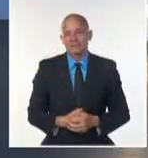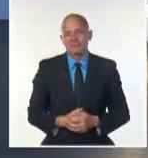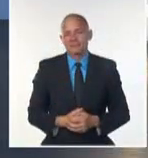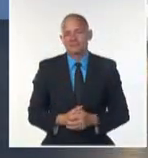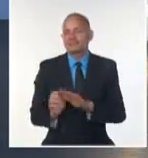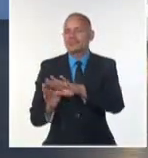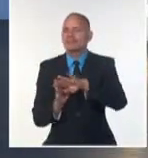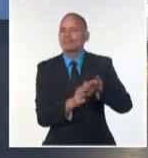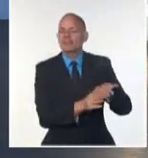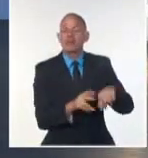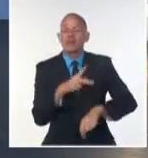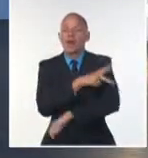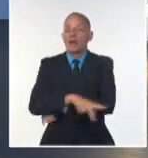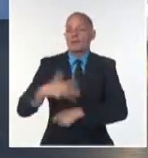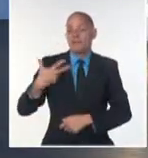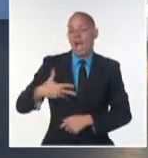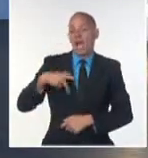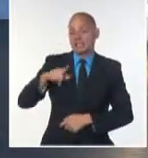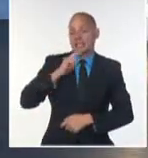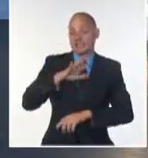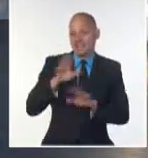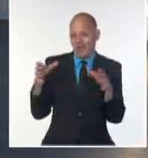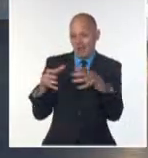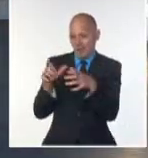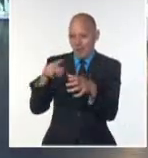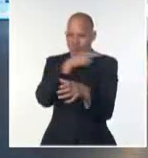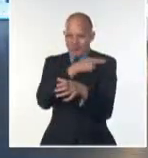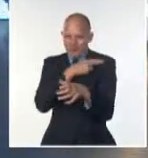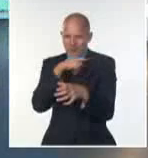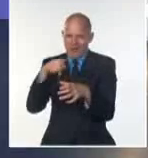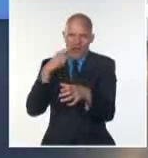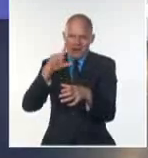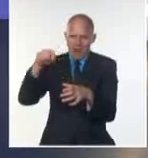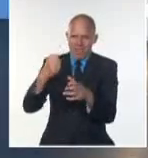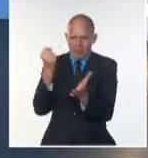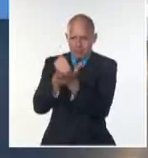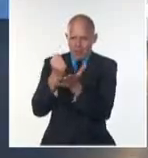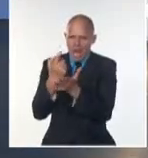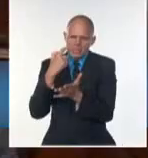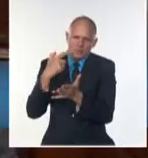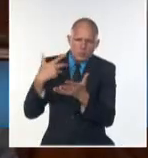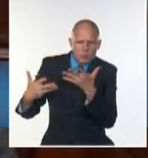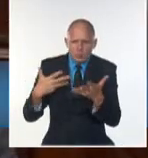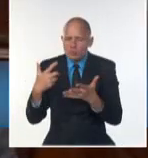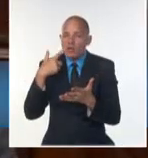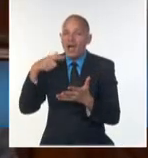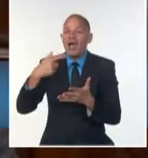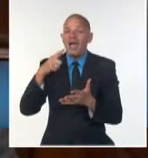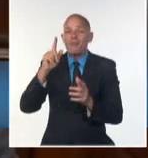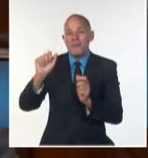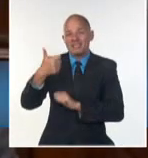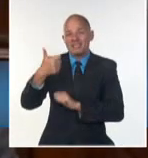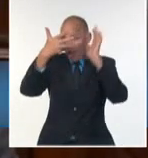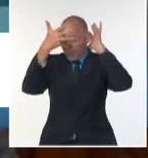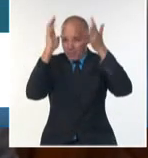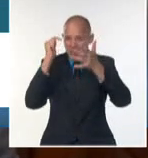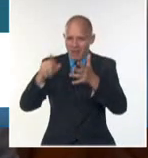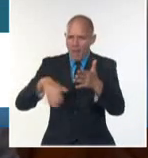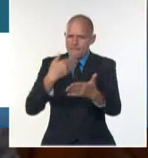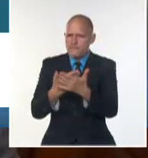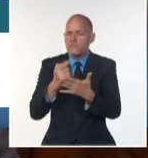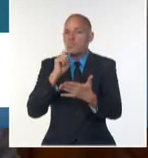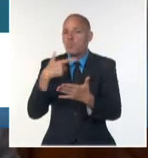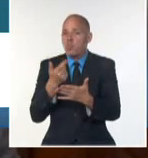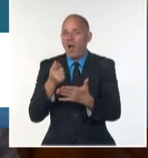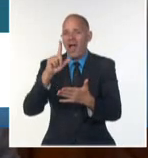El Senado de Argentina debate el proyecto de ley bases presentada por el presidente Javier Milei. El documento propone una profunda reforma de carácter neoliberal